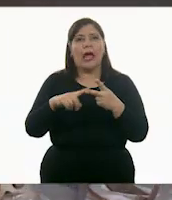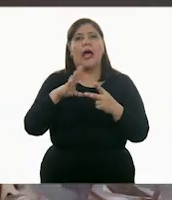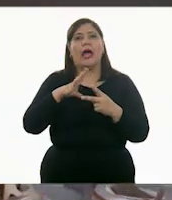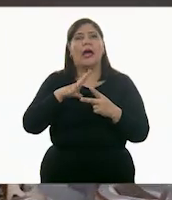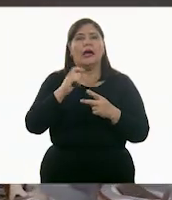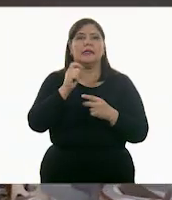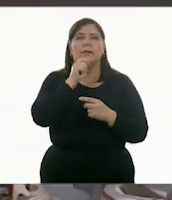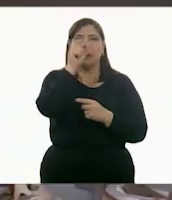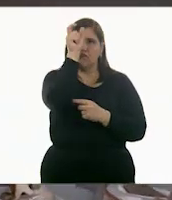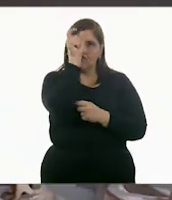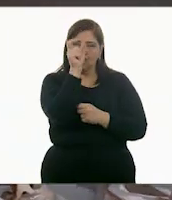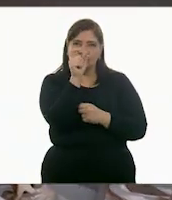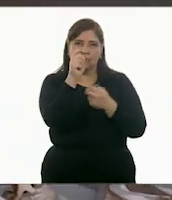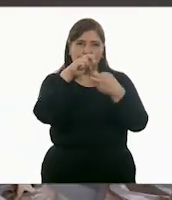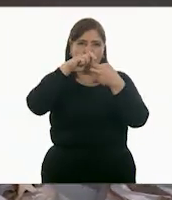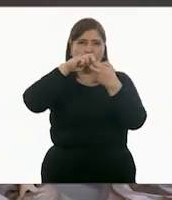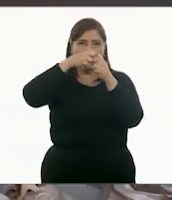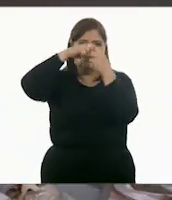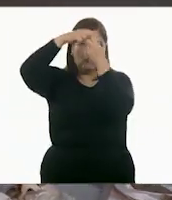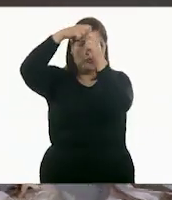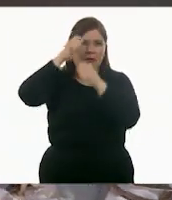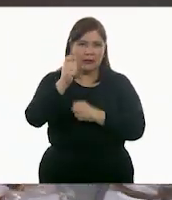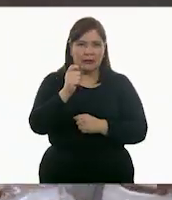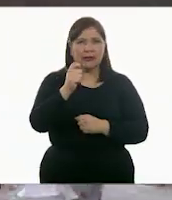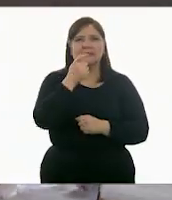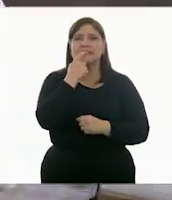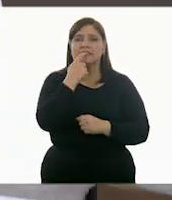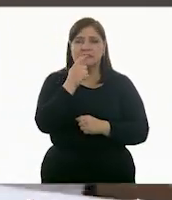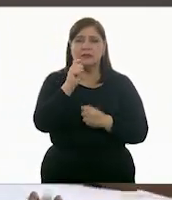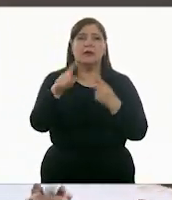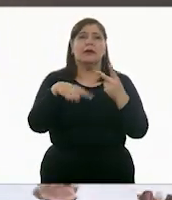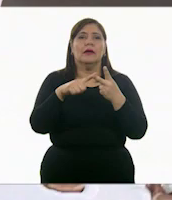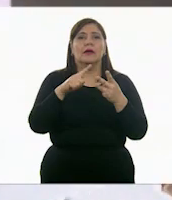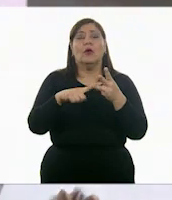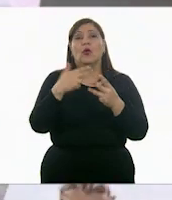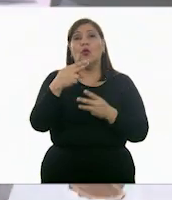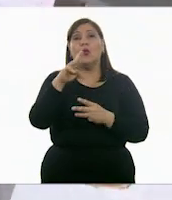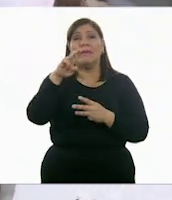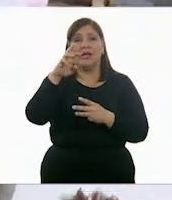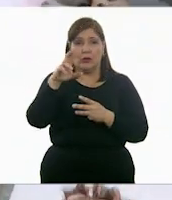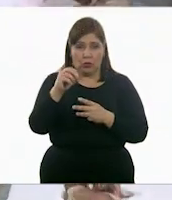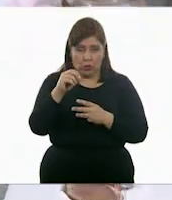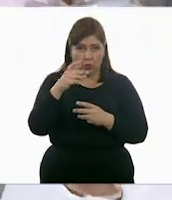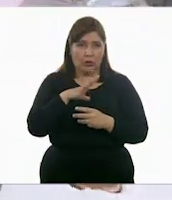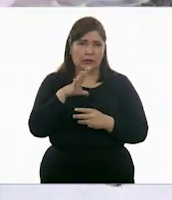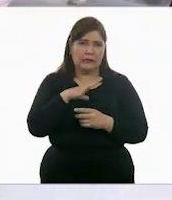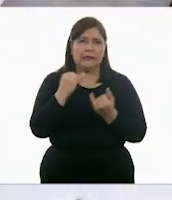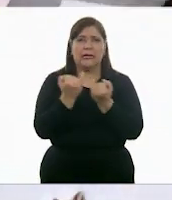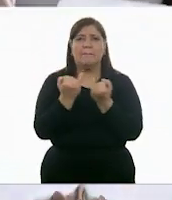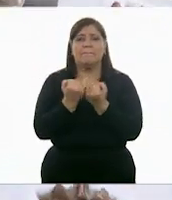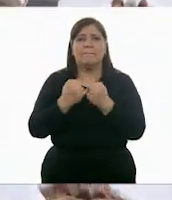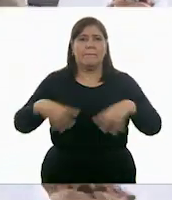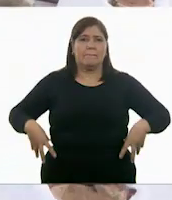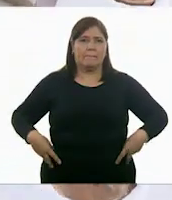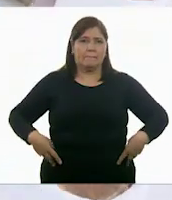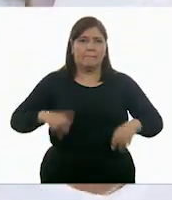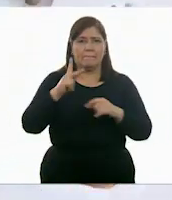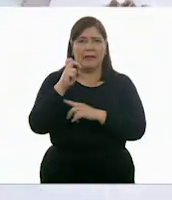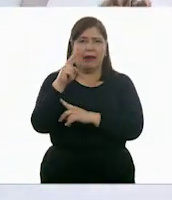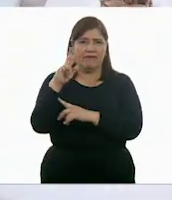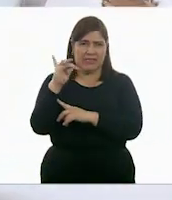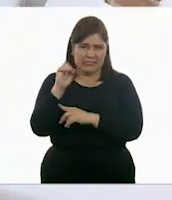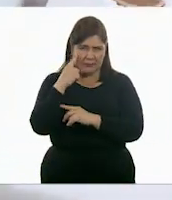vértebras, tenemos los húmeros, tenemos aquí la parte de la pelvis. Como ustedes pueden